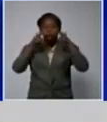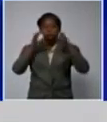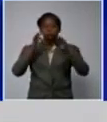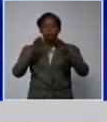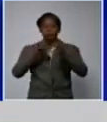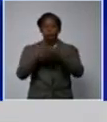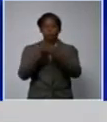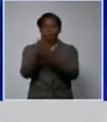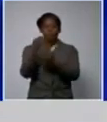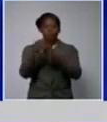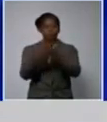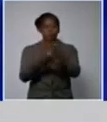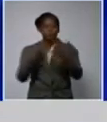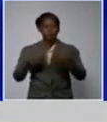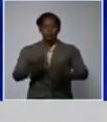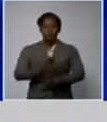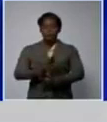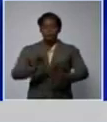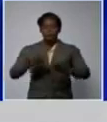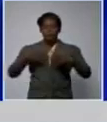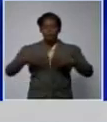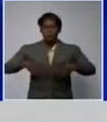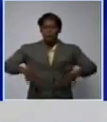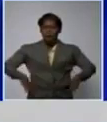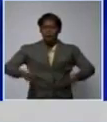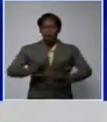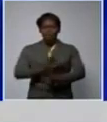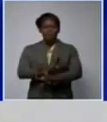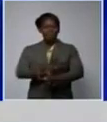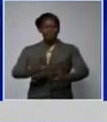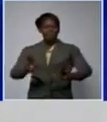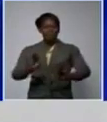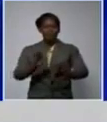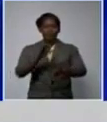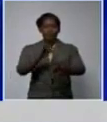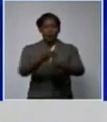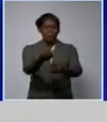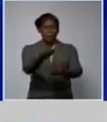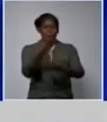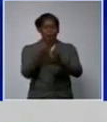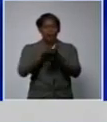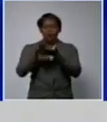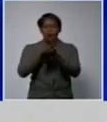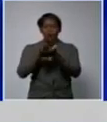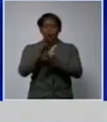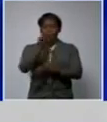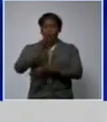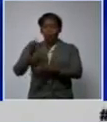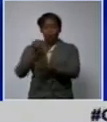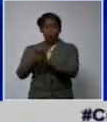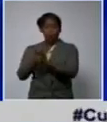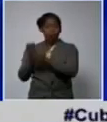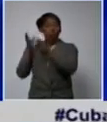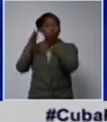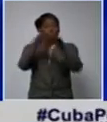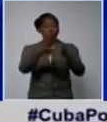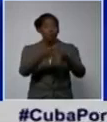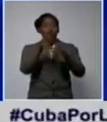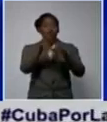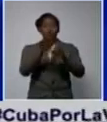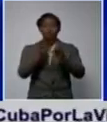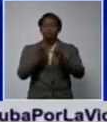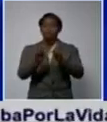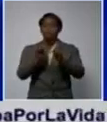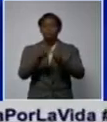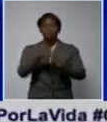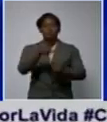ninguno de todas las decenas de cientos de personas que participaron en esta operación. Así es. Doctor, pues